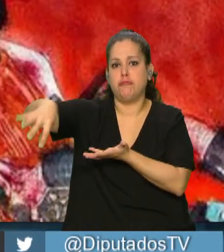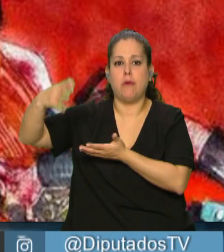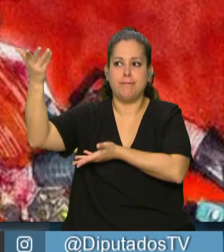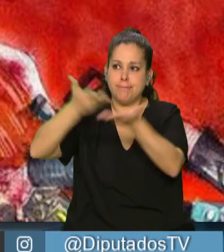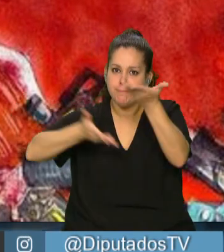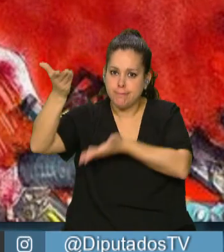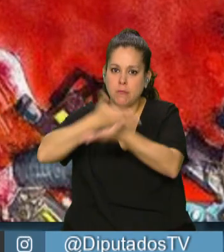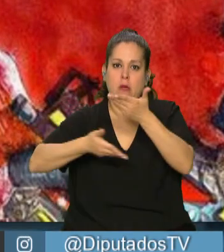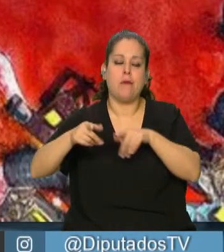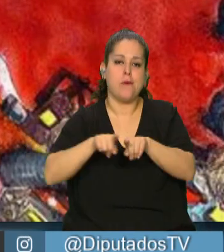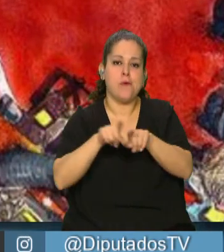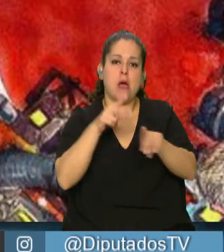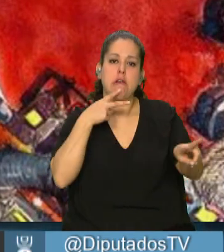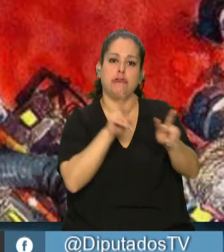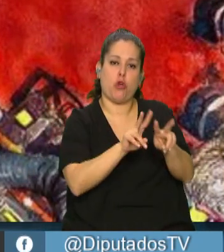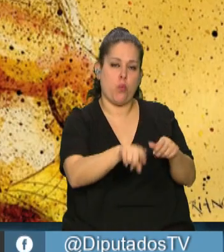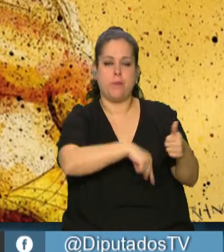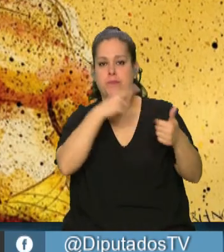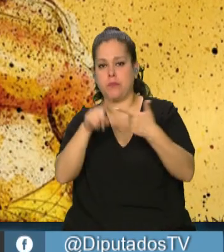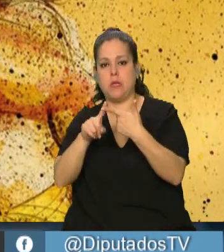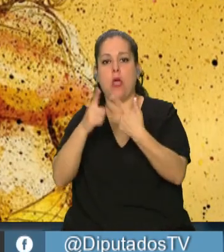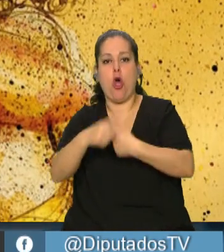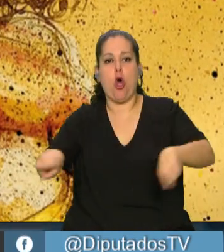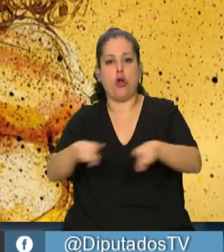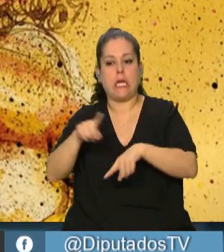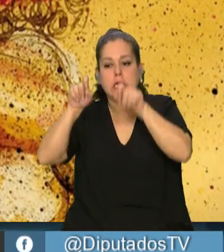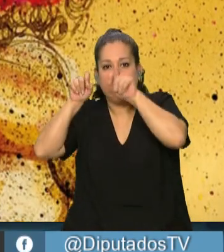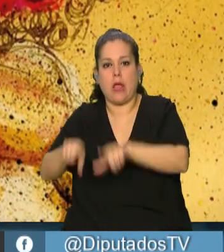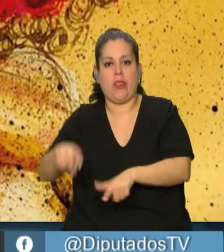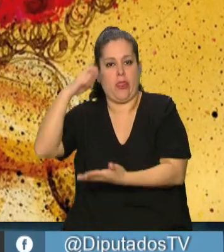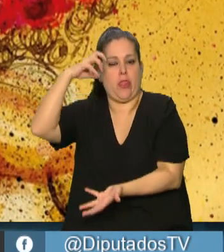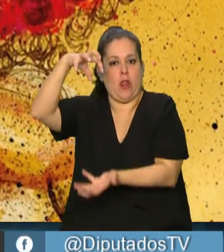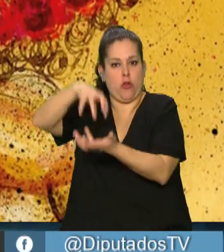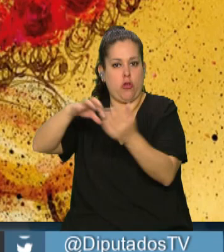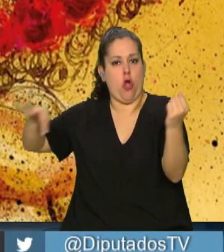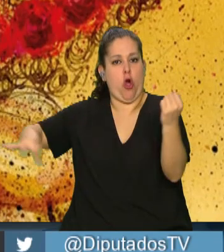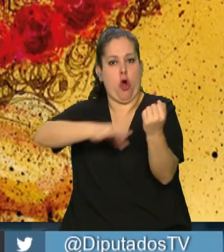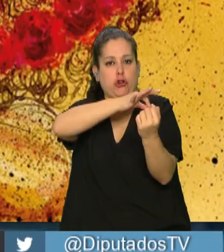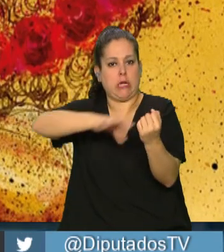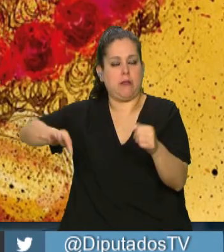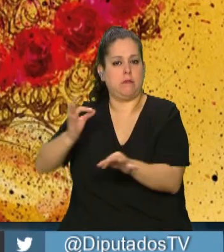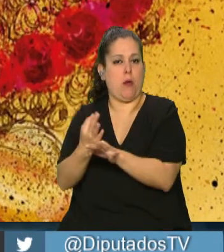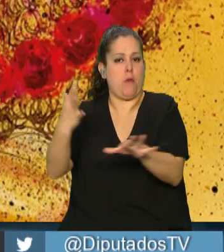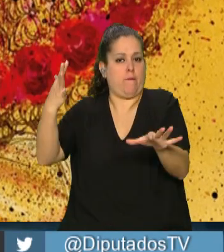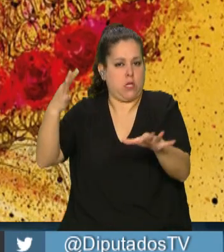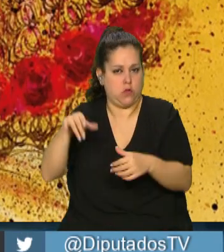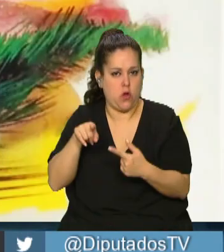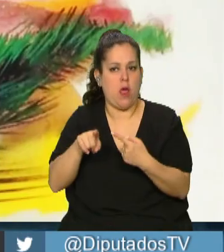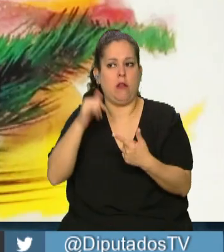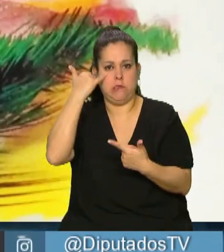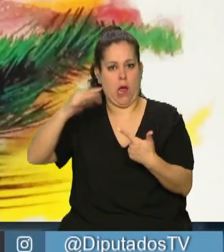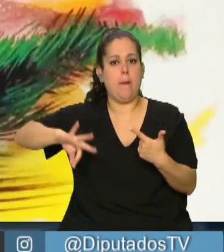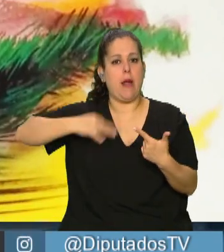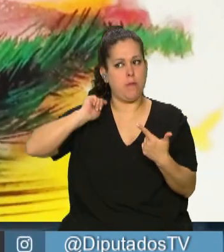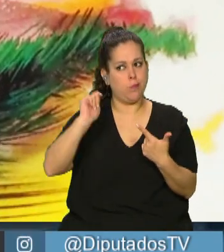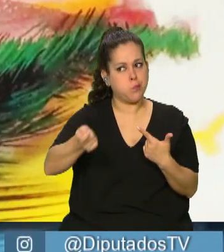los conciertos de temporada que da la Orquesta del Congreso de la Nación, que es una orquesta sumamente profesional, ha sido premiada por